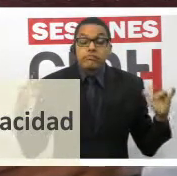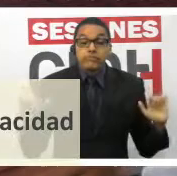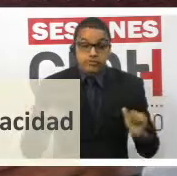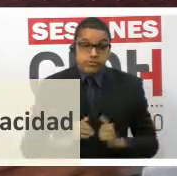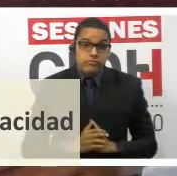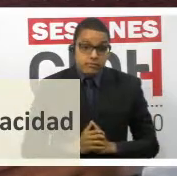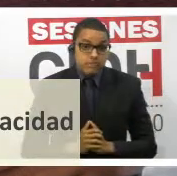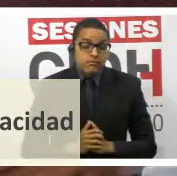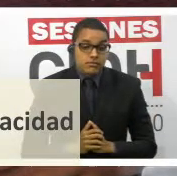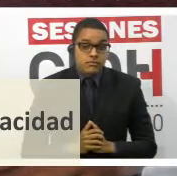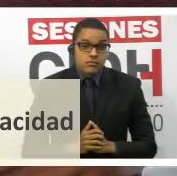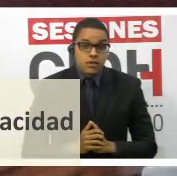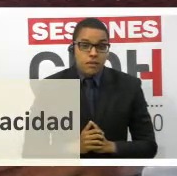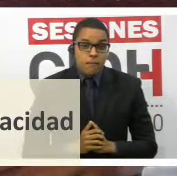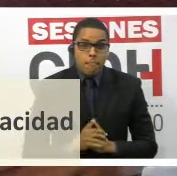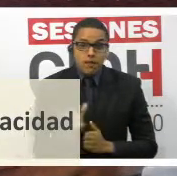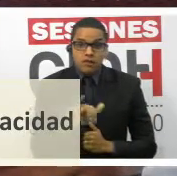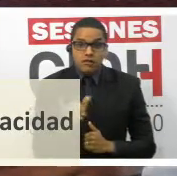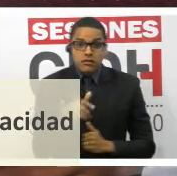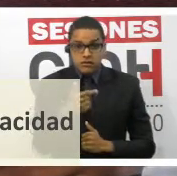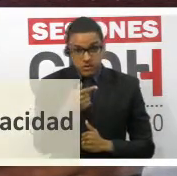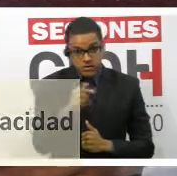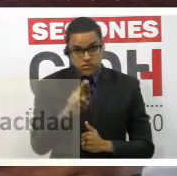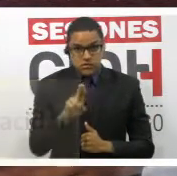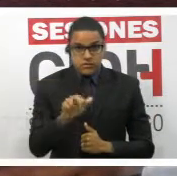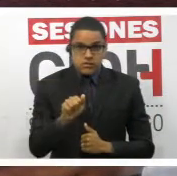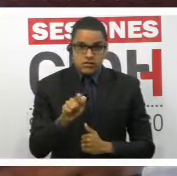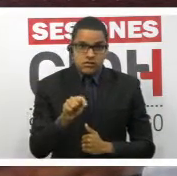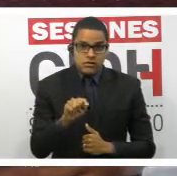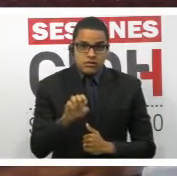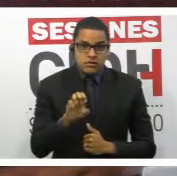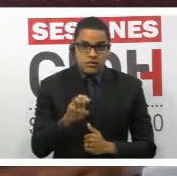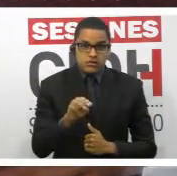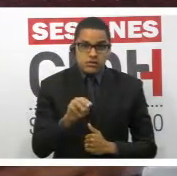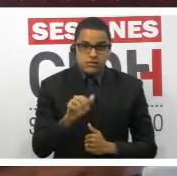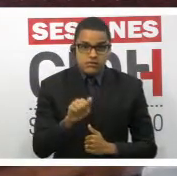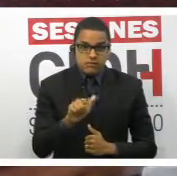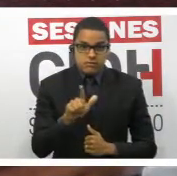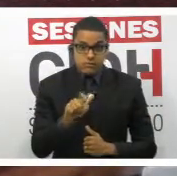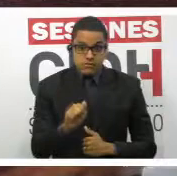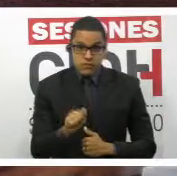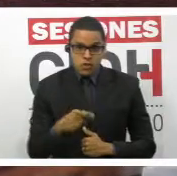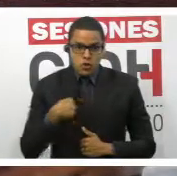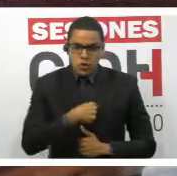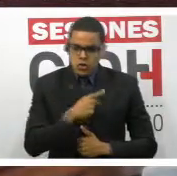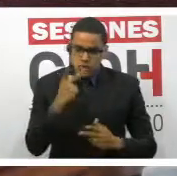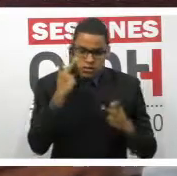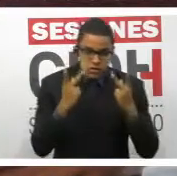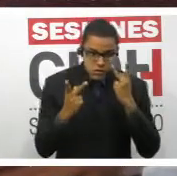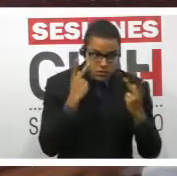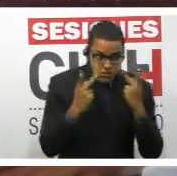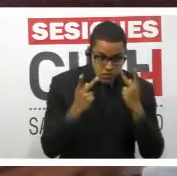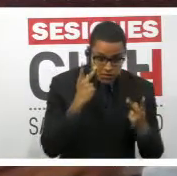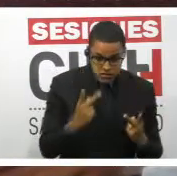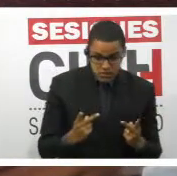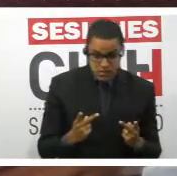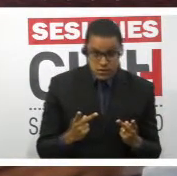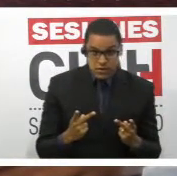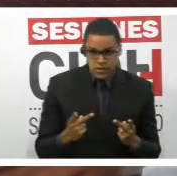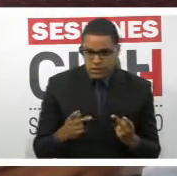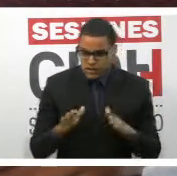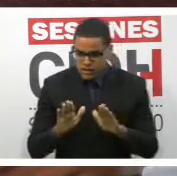así en guatemala hemos encontrado que aquellas niñas y niños y niñas y mujeres se encuentran en